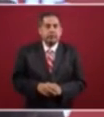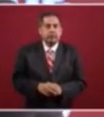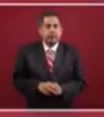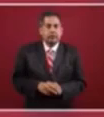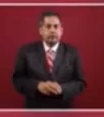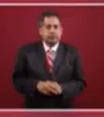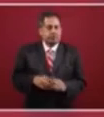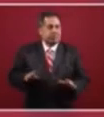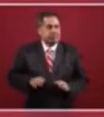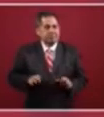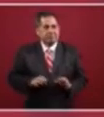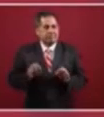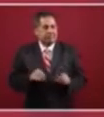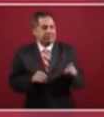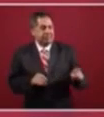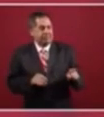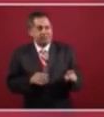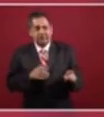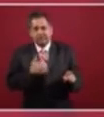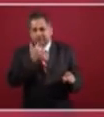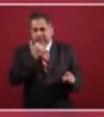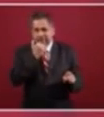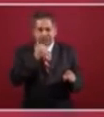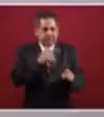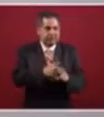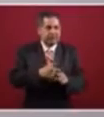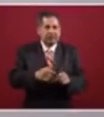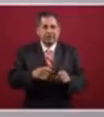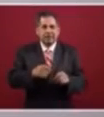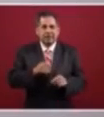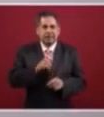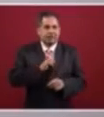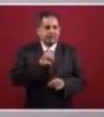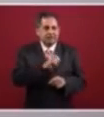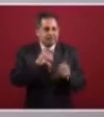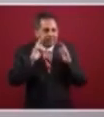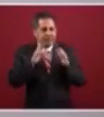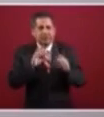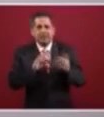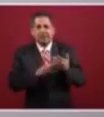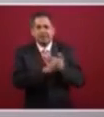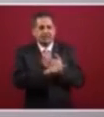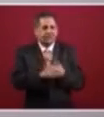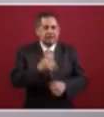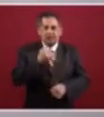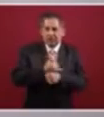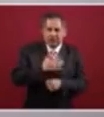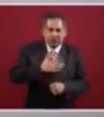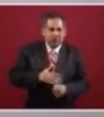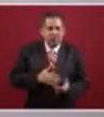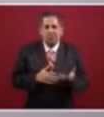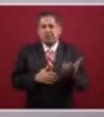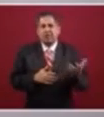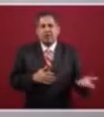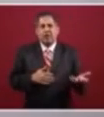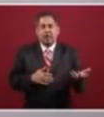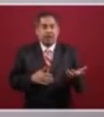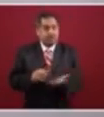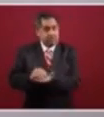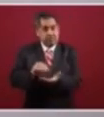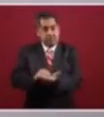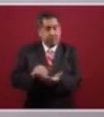la actitud es clasistas racistas inhumanas y van